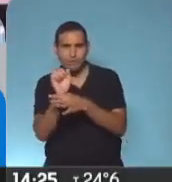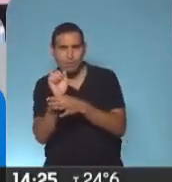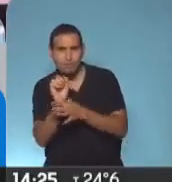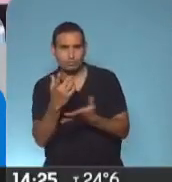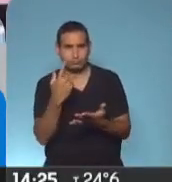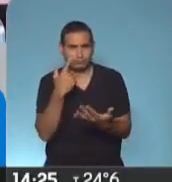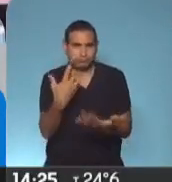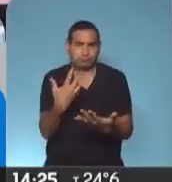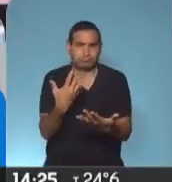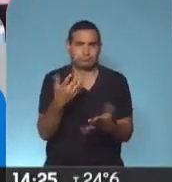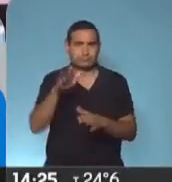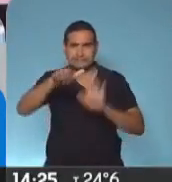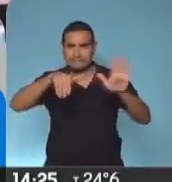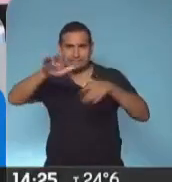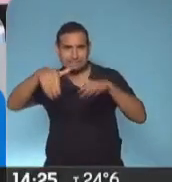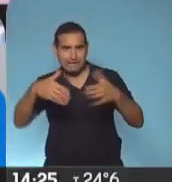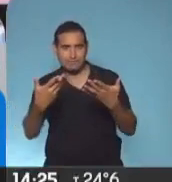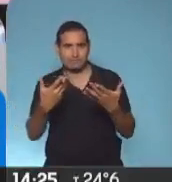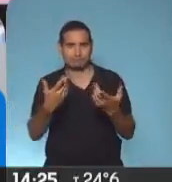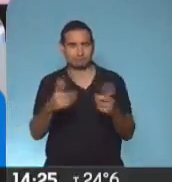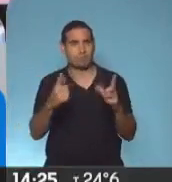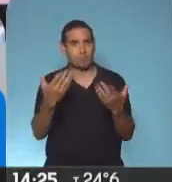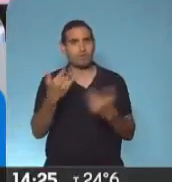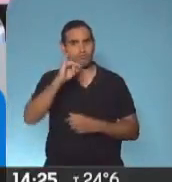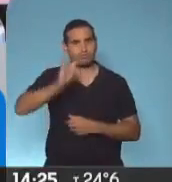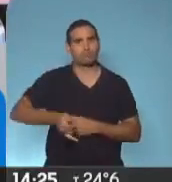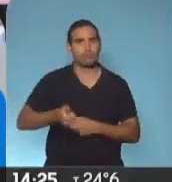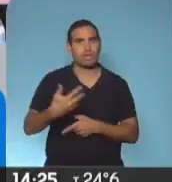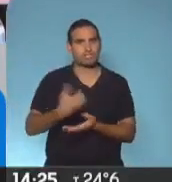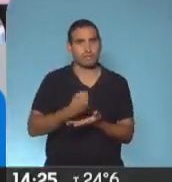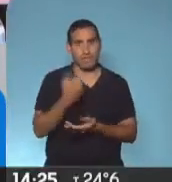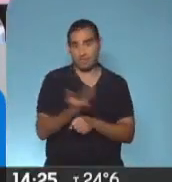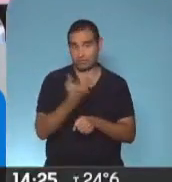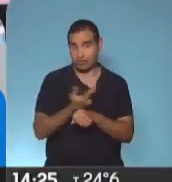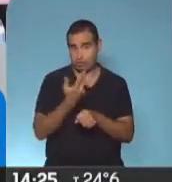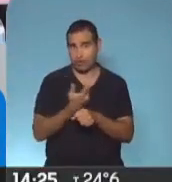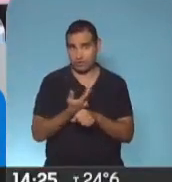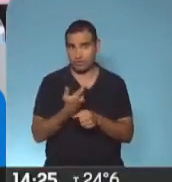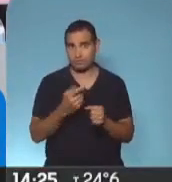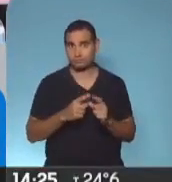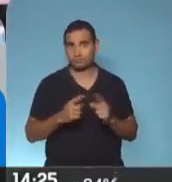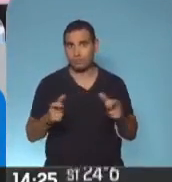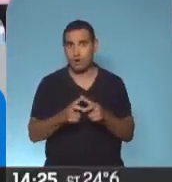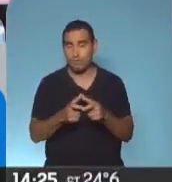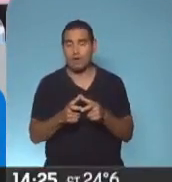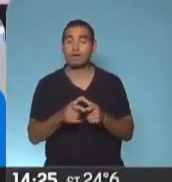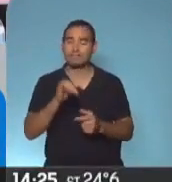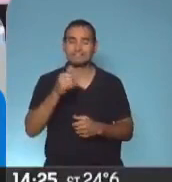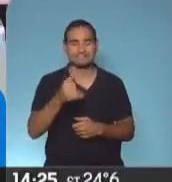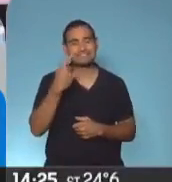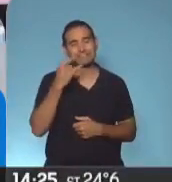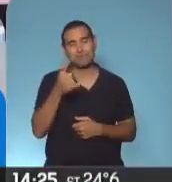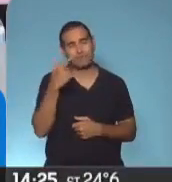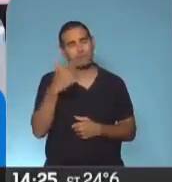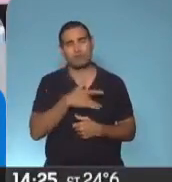conocidos, tan importantes, que puedan justamente decir presente en estas 3 horas. Bueno, aquí tuvimos la generosidad,